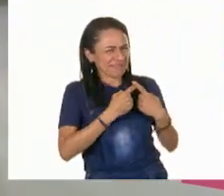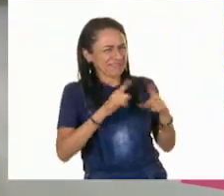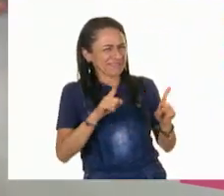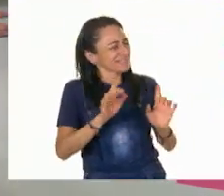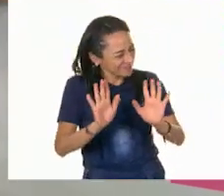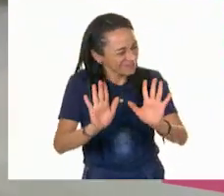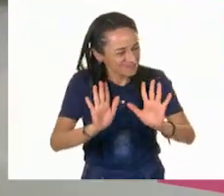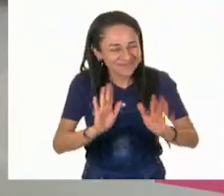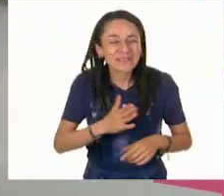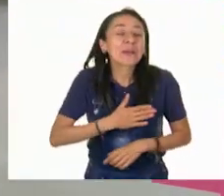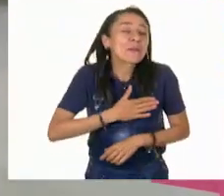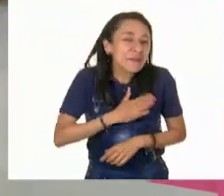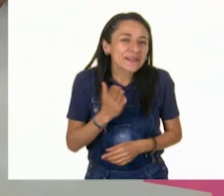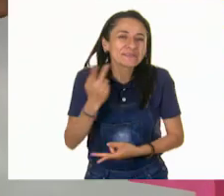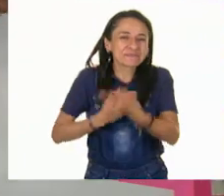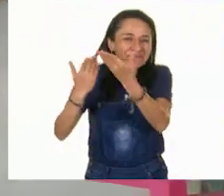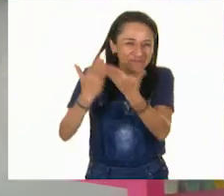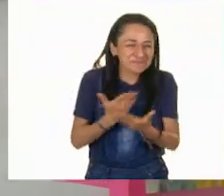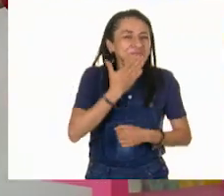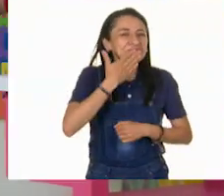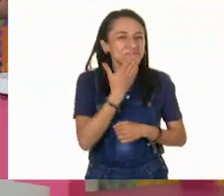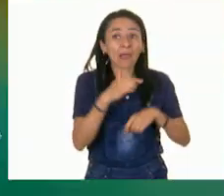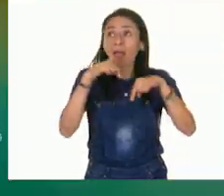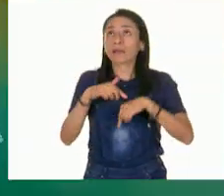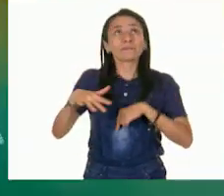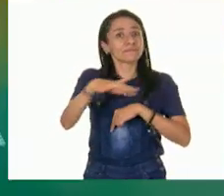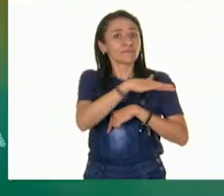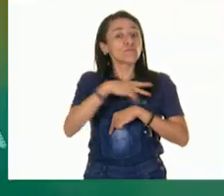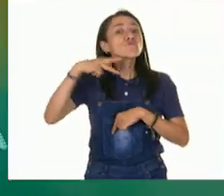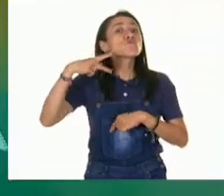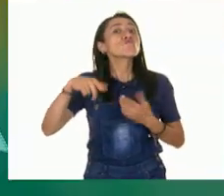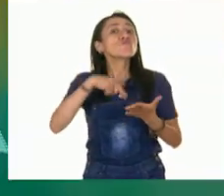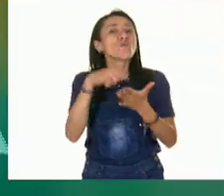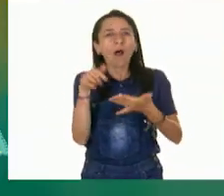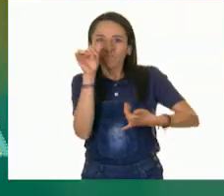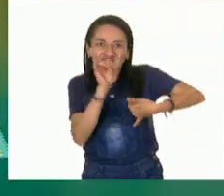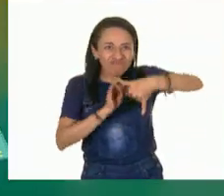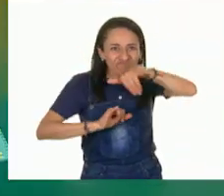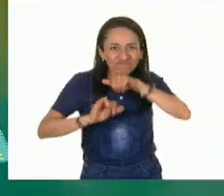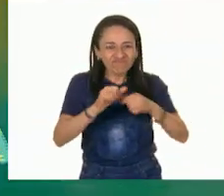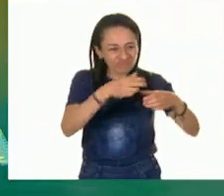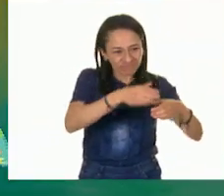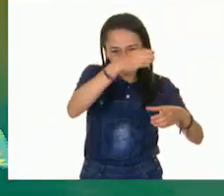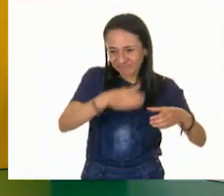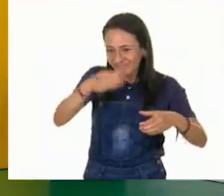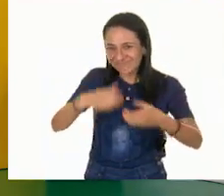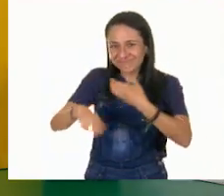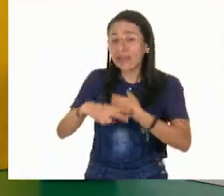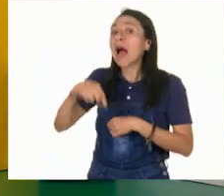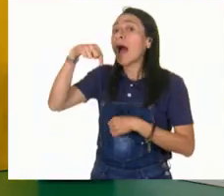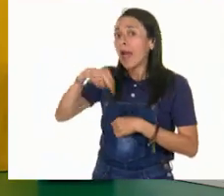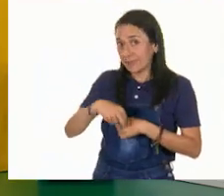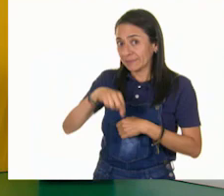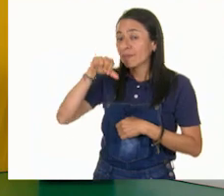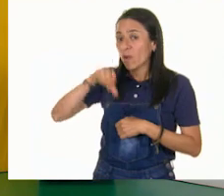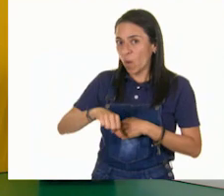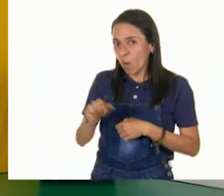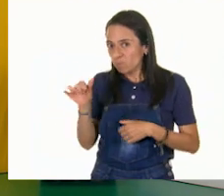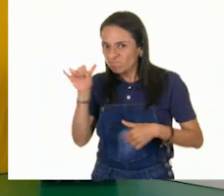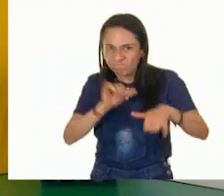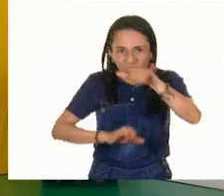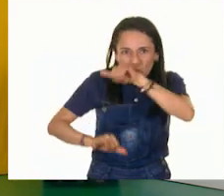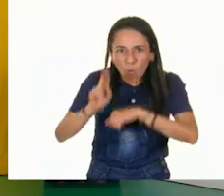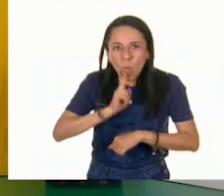pues, y este es tu laboratorio. Me dijiste que te trajeron unos vasos aquí. Sí, Gotitas de Alegría se llama este